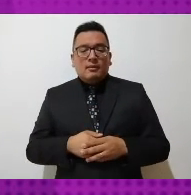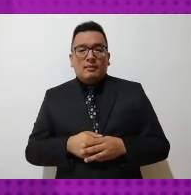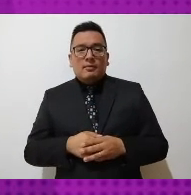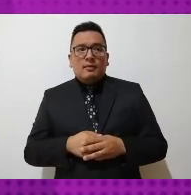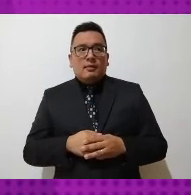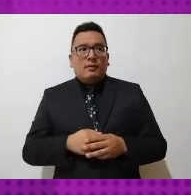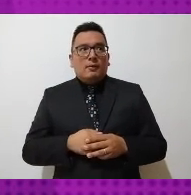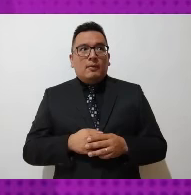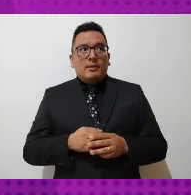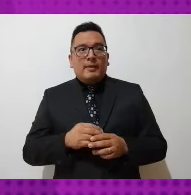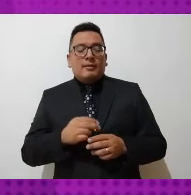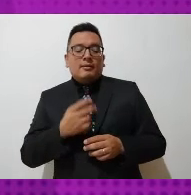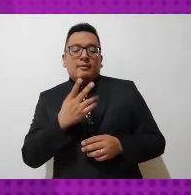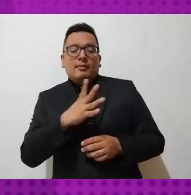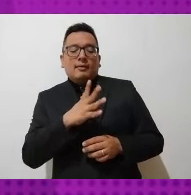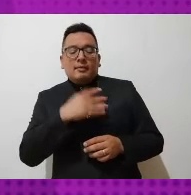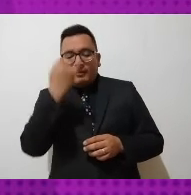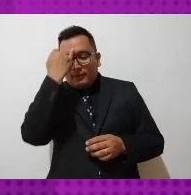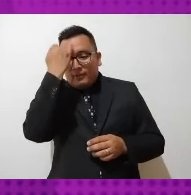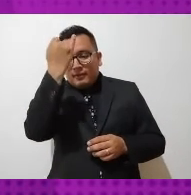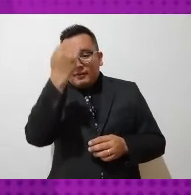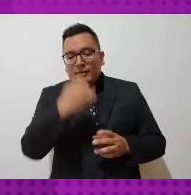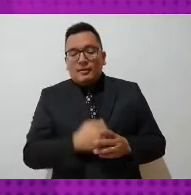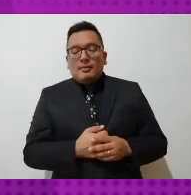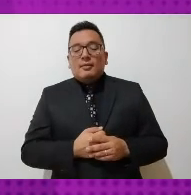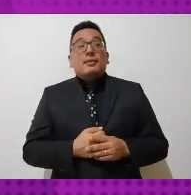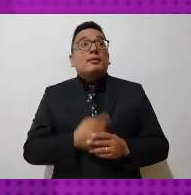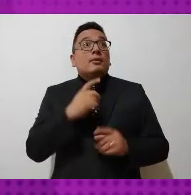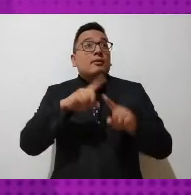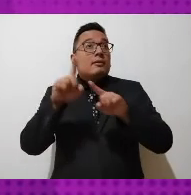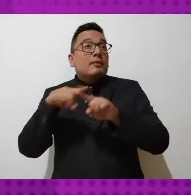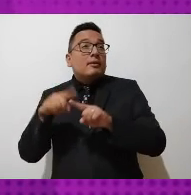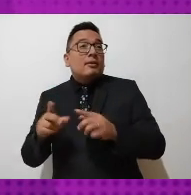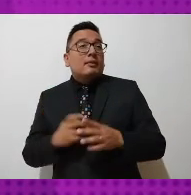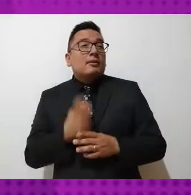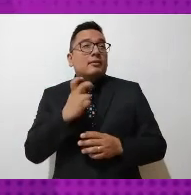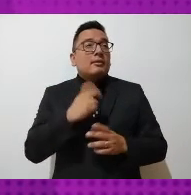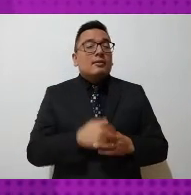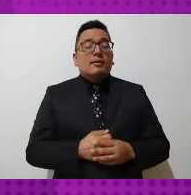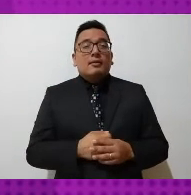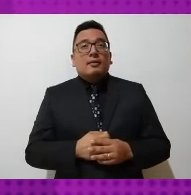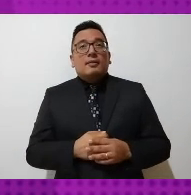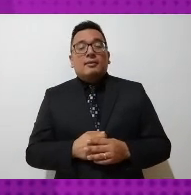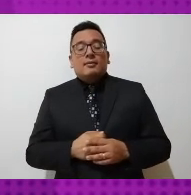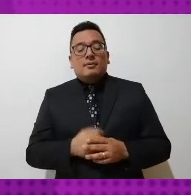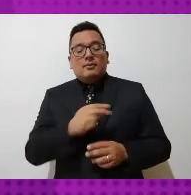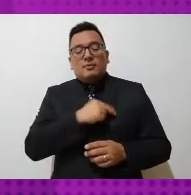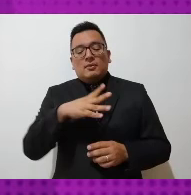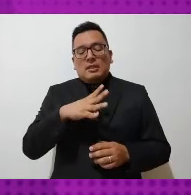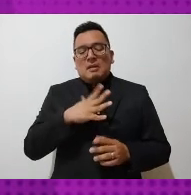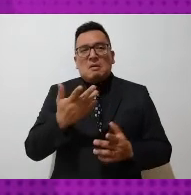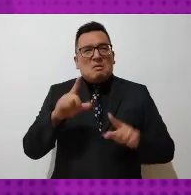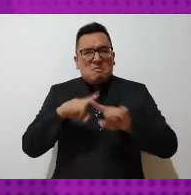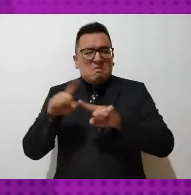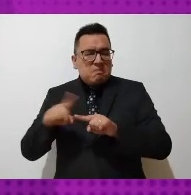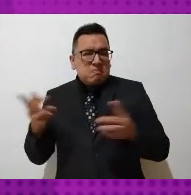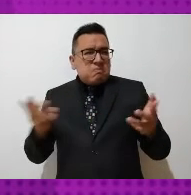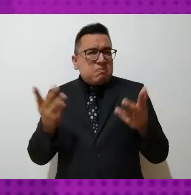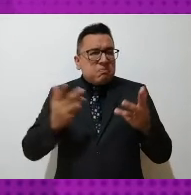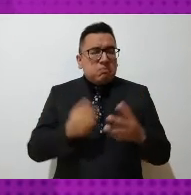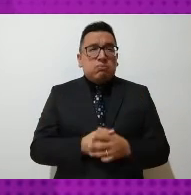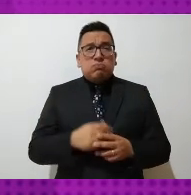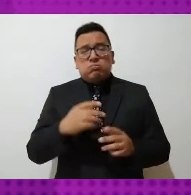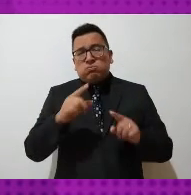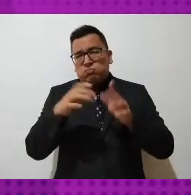acciones concretas, acciones afirmativas. Es esta la situación. Hemos empezado con acciones afirmativas en cada uno